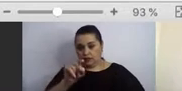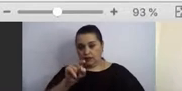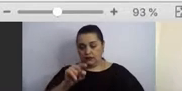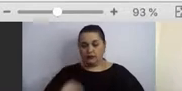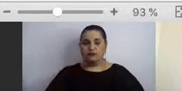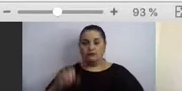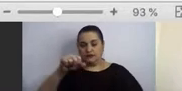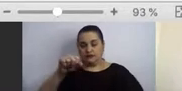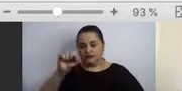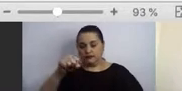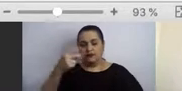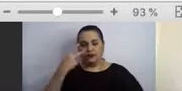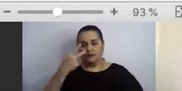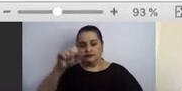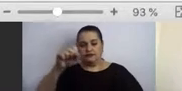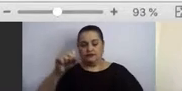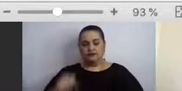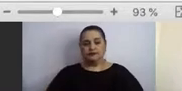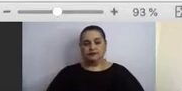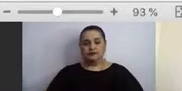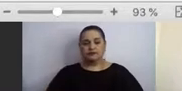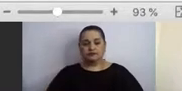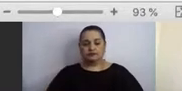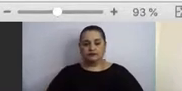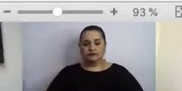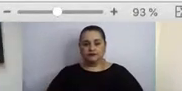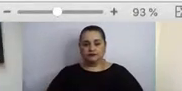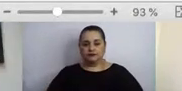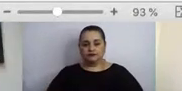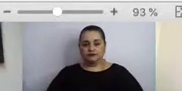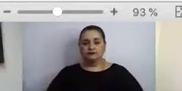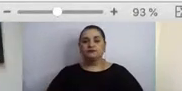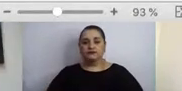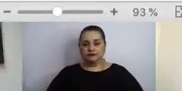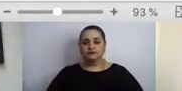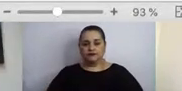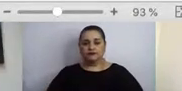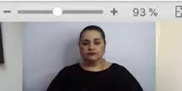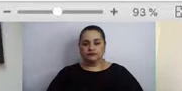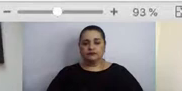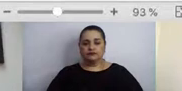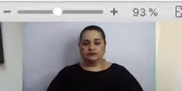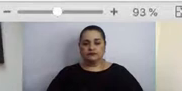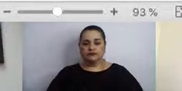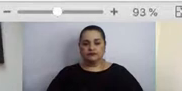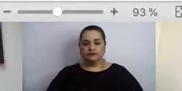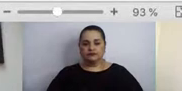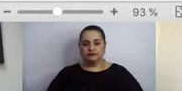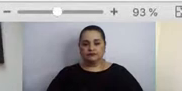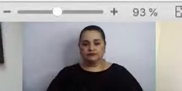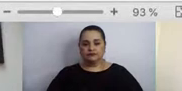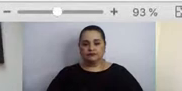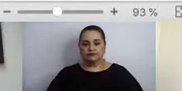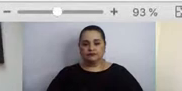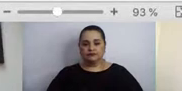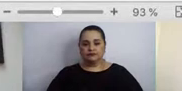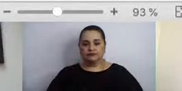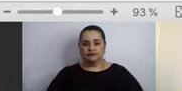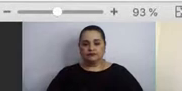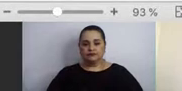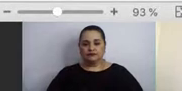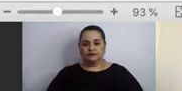Sí, muchas gracias. ¿Sí se está viendo? Sí, sí se ve, Meli. Ok, perdón, es que hay